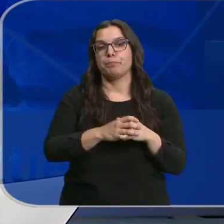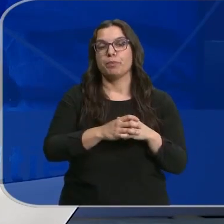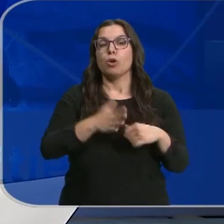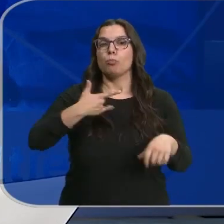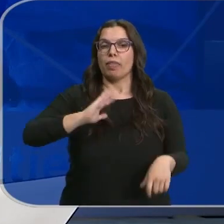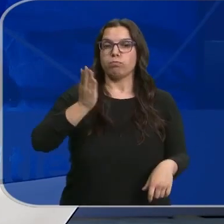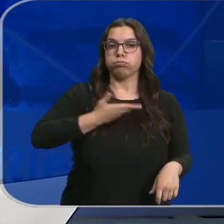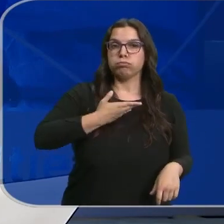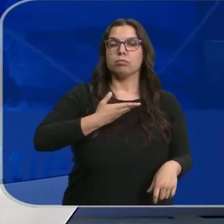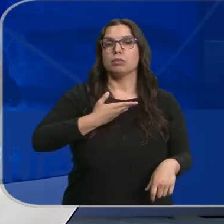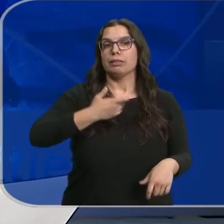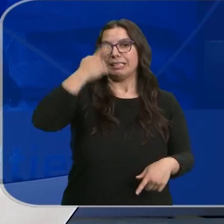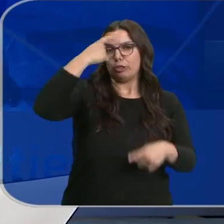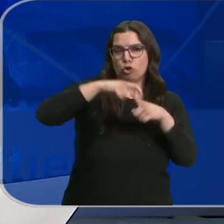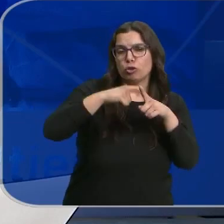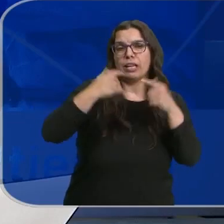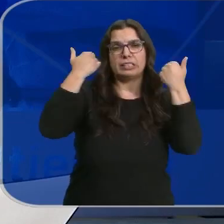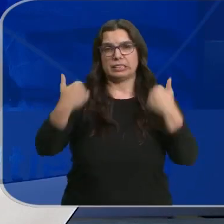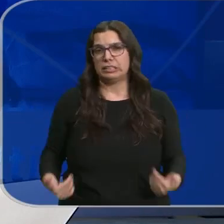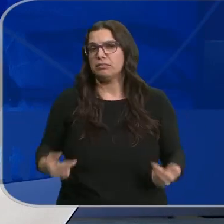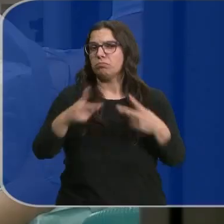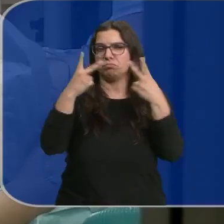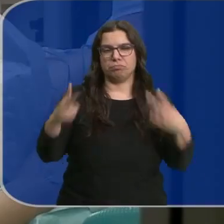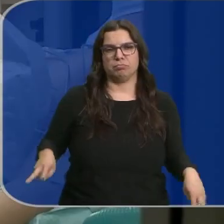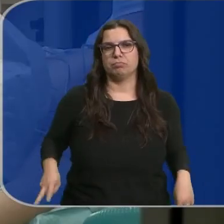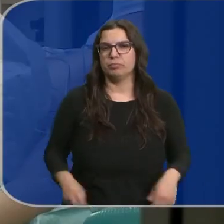ser secuelas tanto físicas como psicológicas.